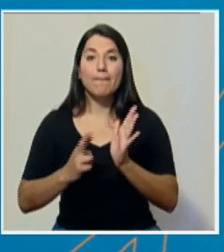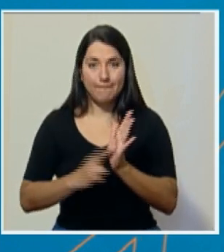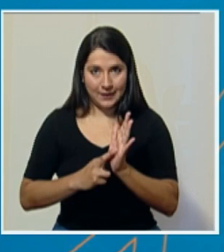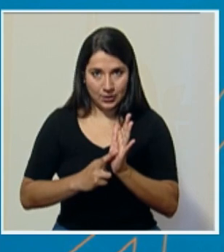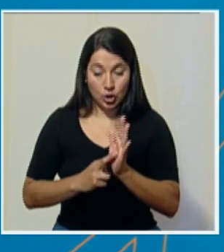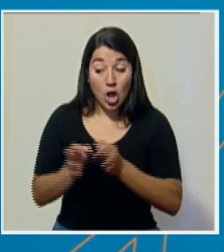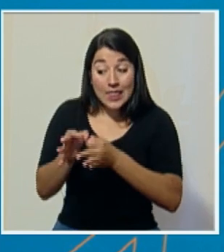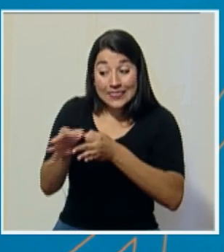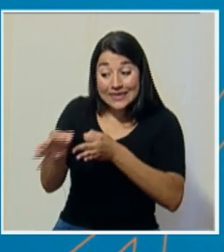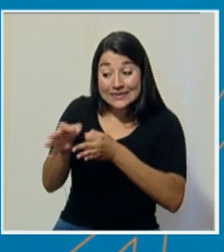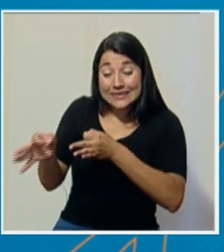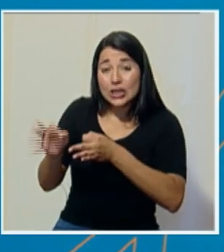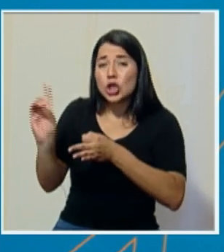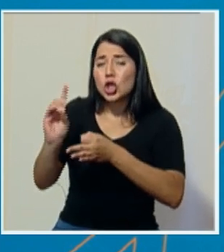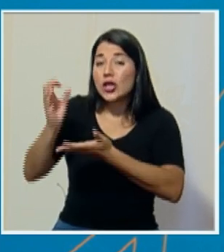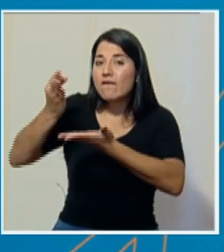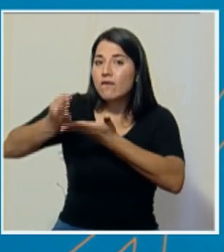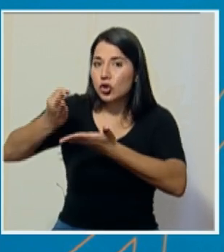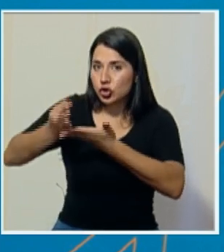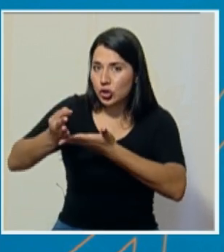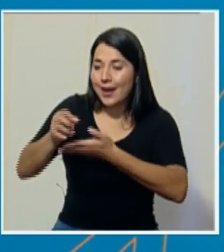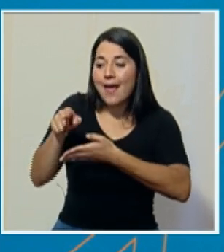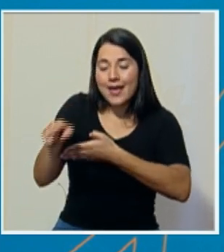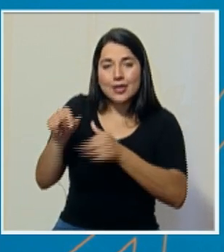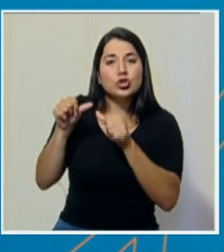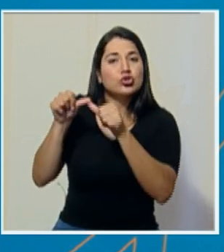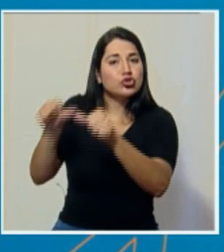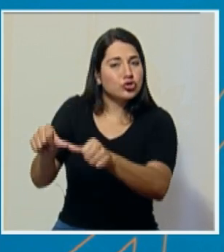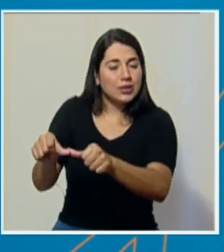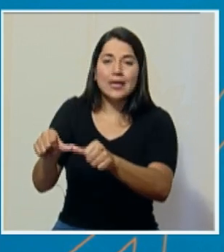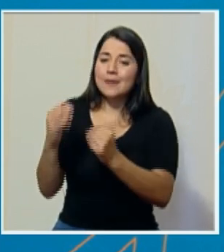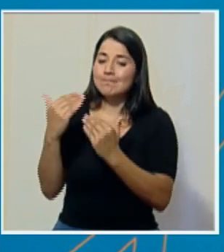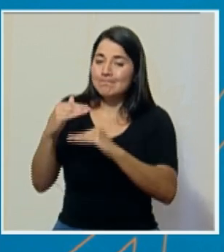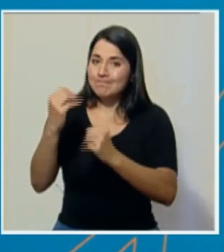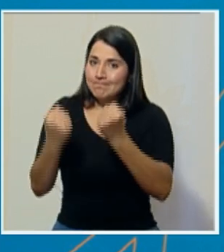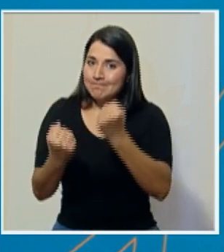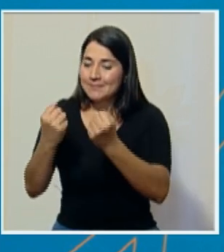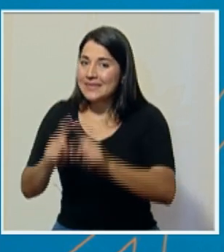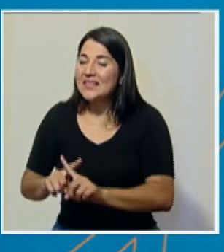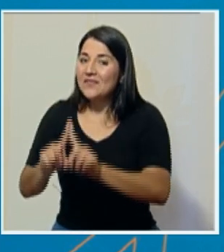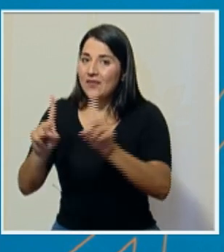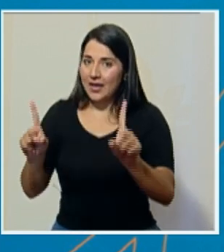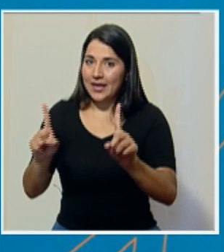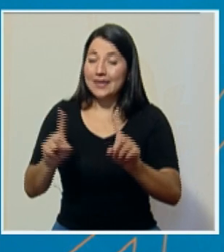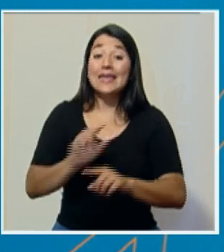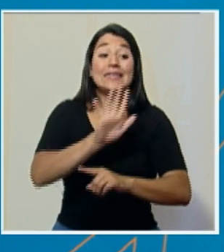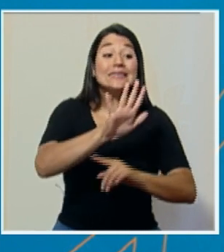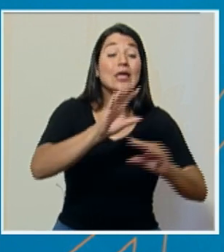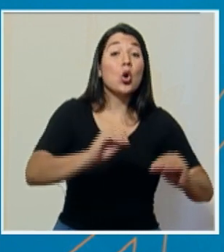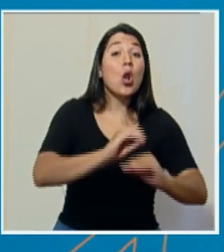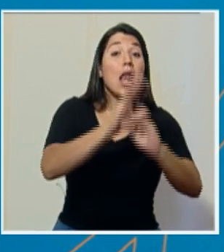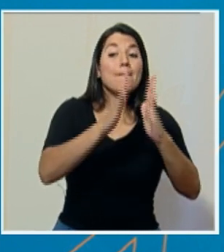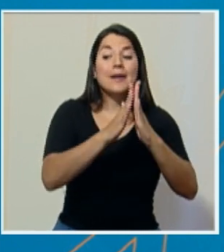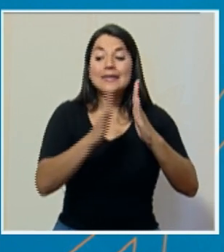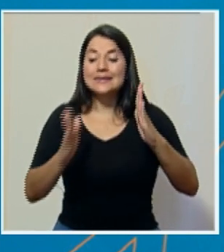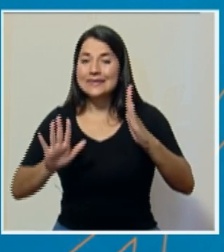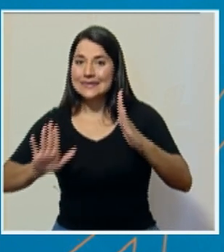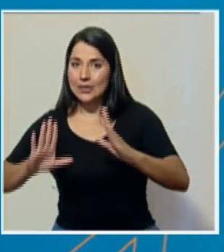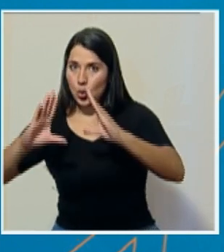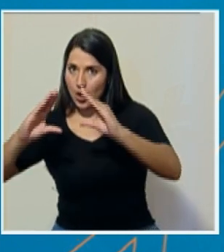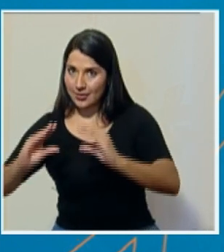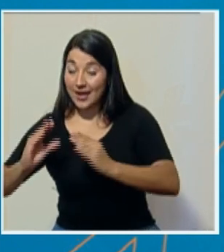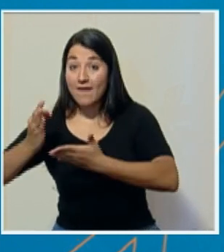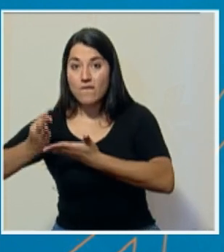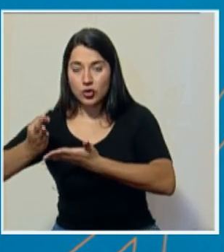Repito, distritos de zona fronteriza mantienen la restricción vehicular diferenciada 5 de la mañana a 5 de la